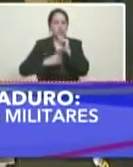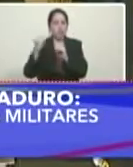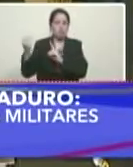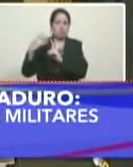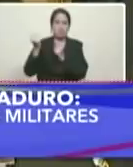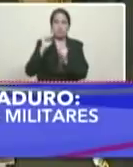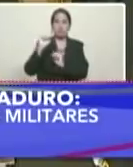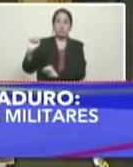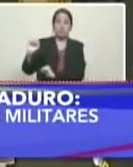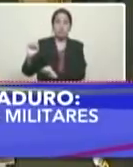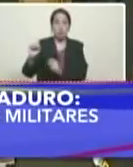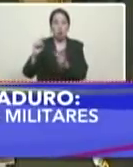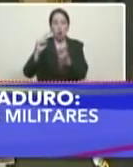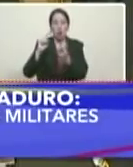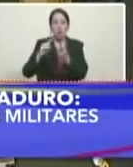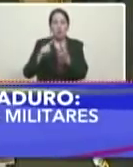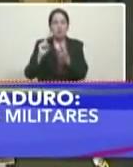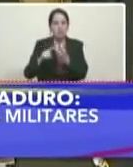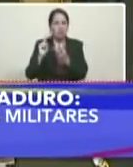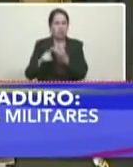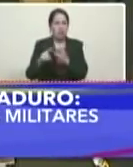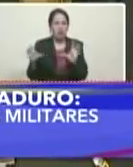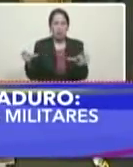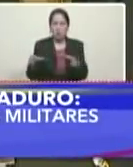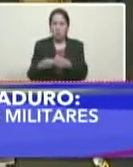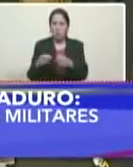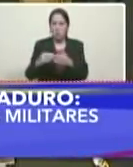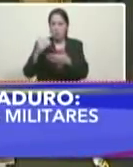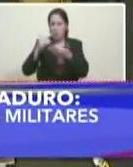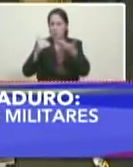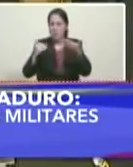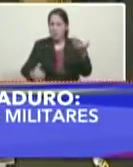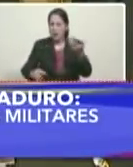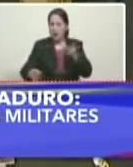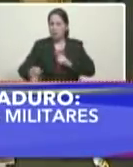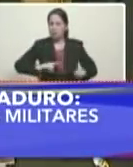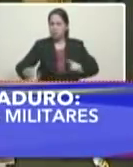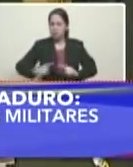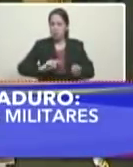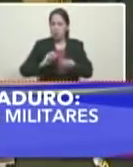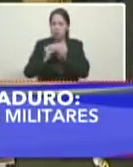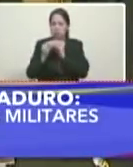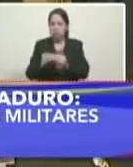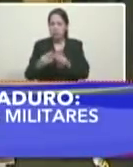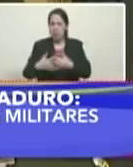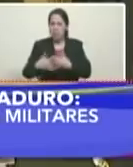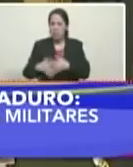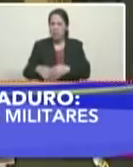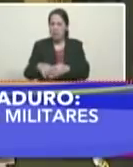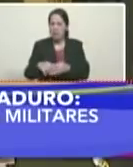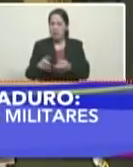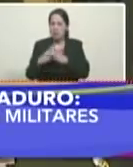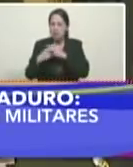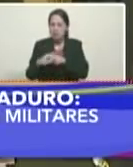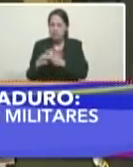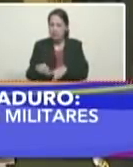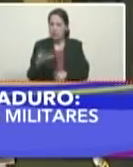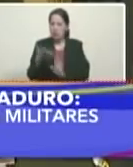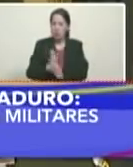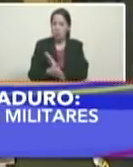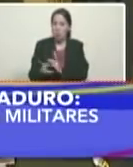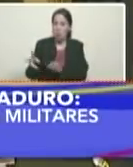un cuerpo encargado del mantenimiento registro control de los materiales equipos repuestos e insumos y un cuerpo